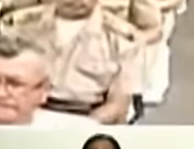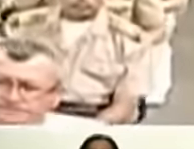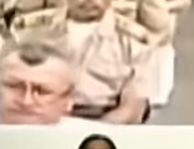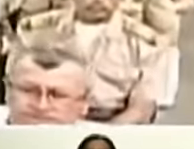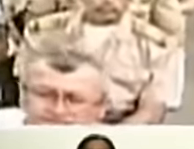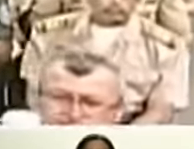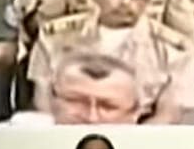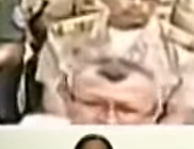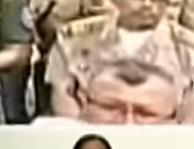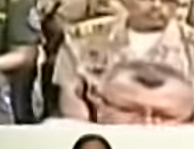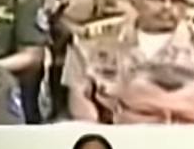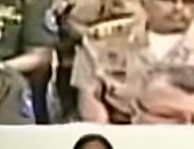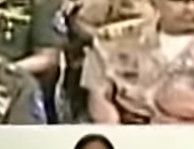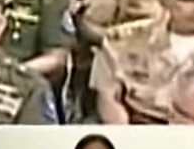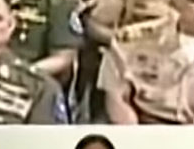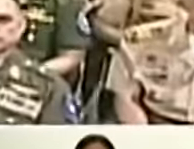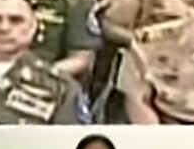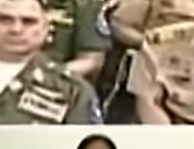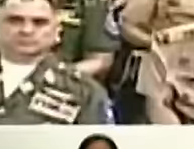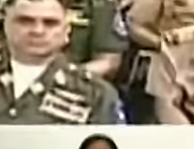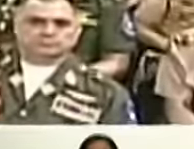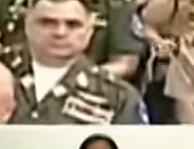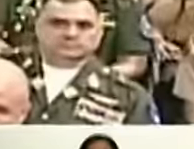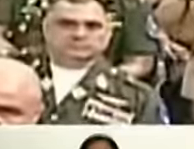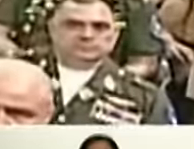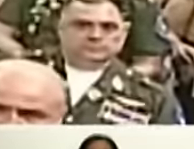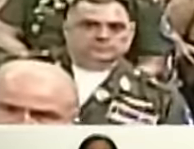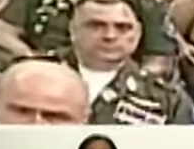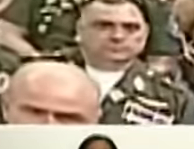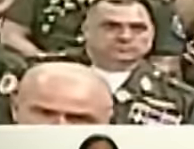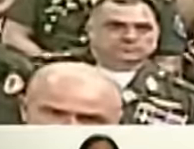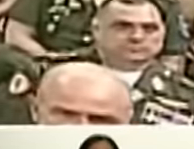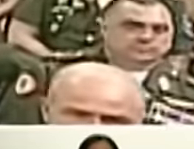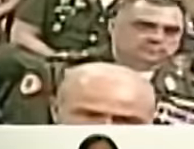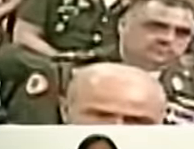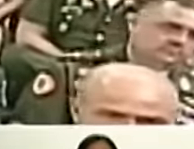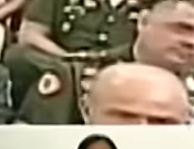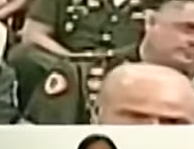como referencia de la frontera oriental de Venezuela.